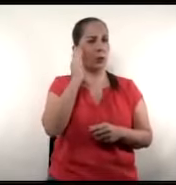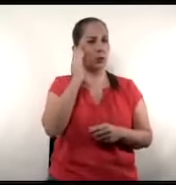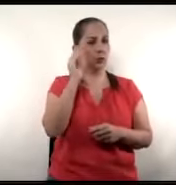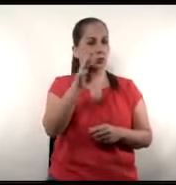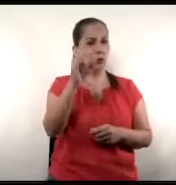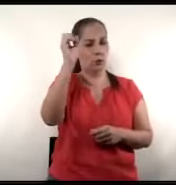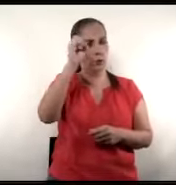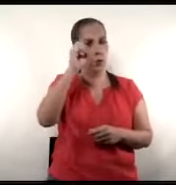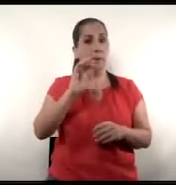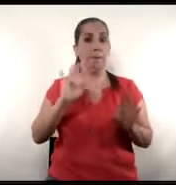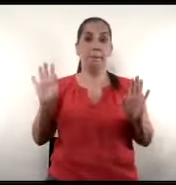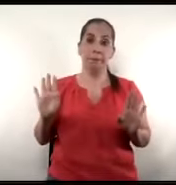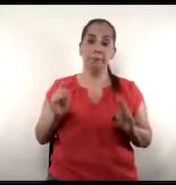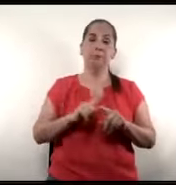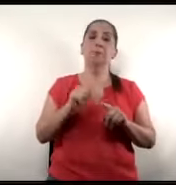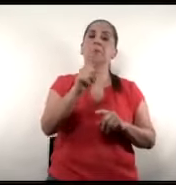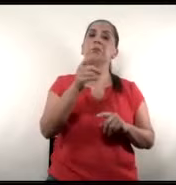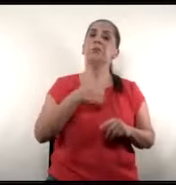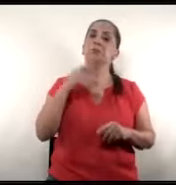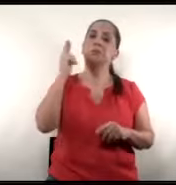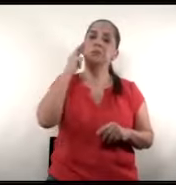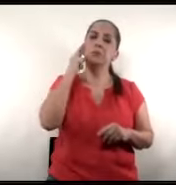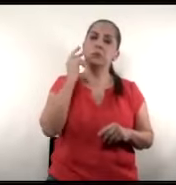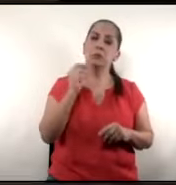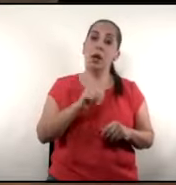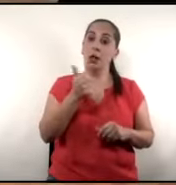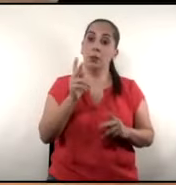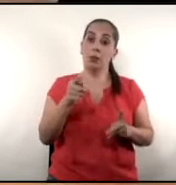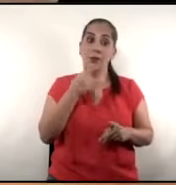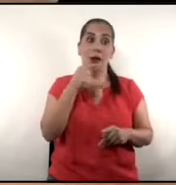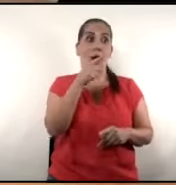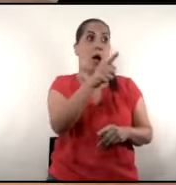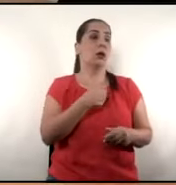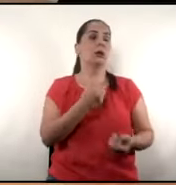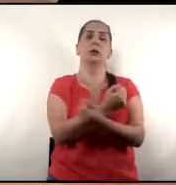No, pero bueno, usted tiene razón que alguien dirá, entonces con él va a ser